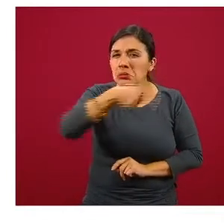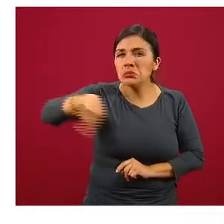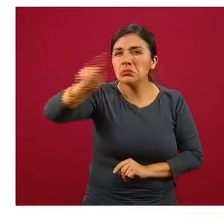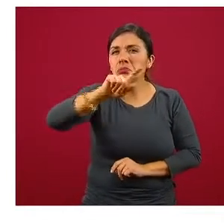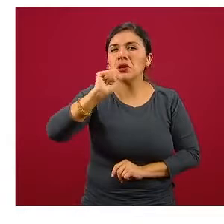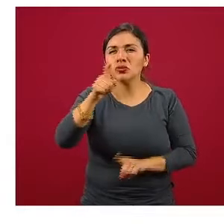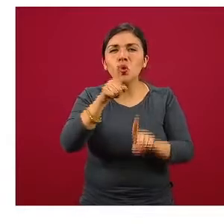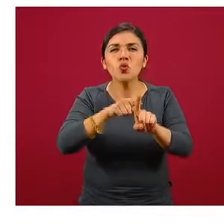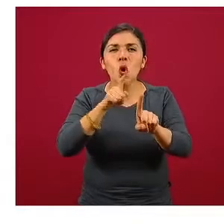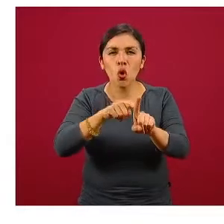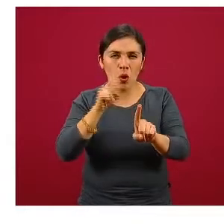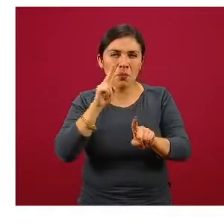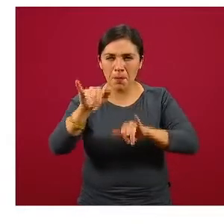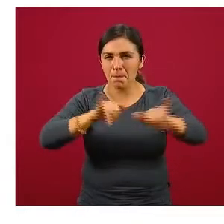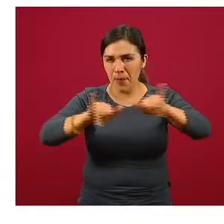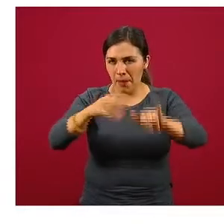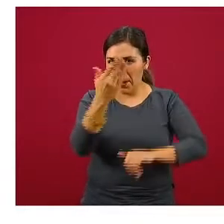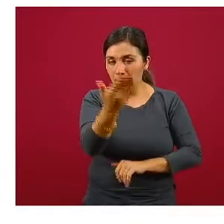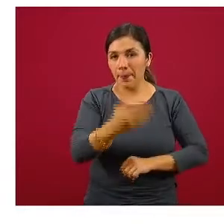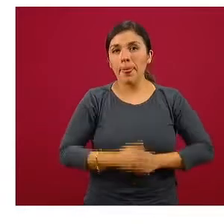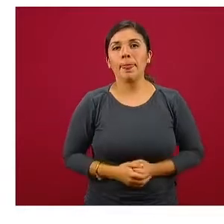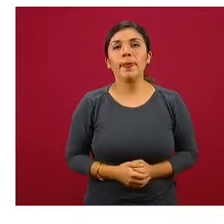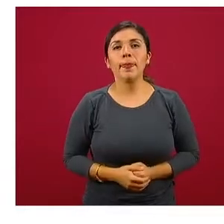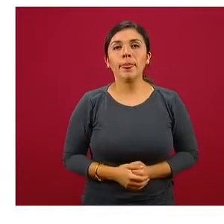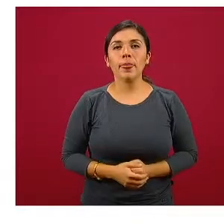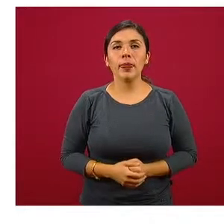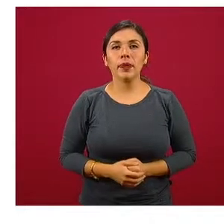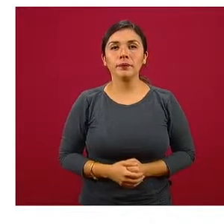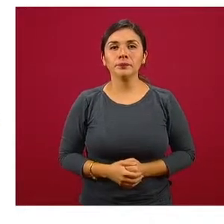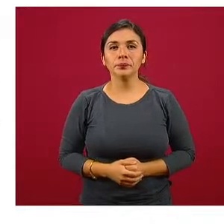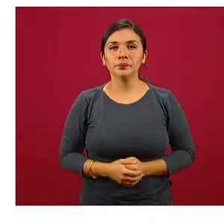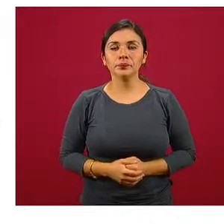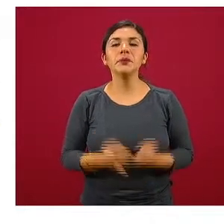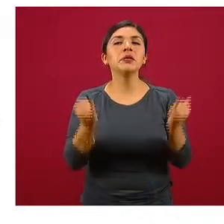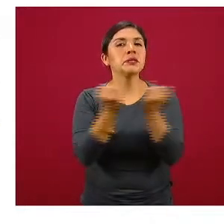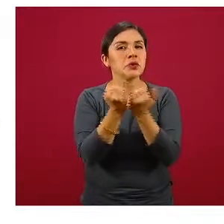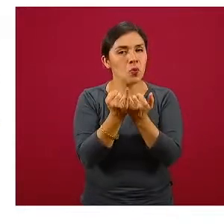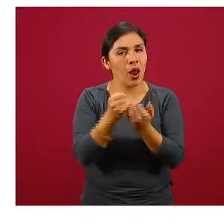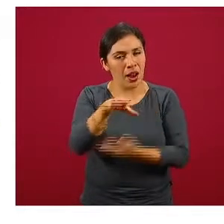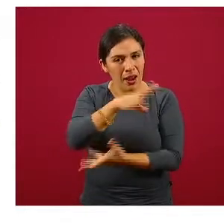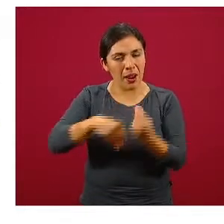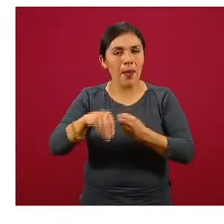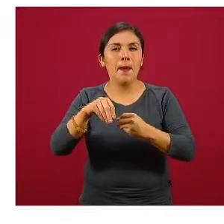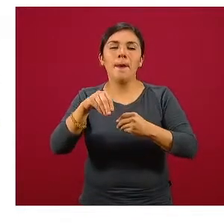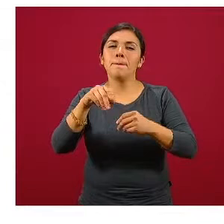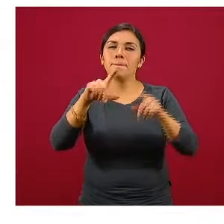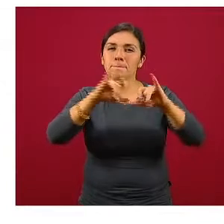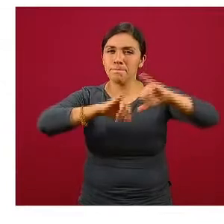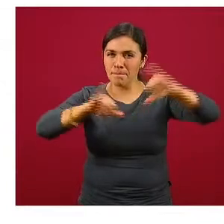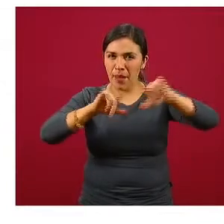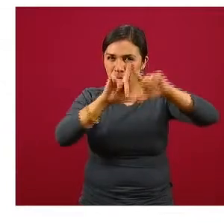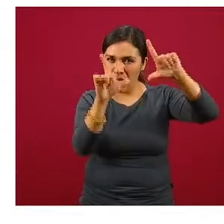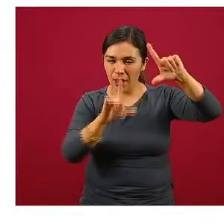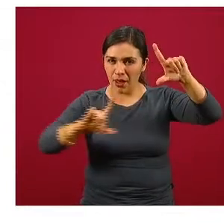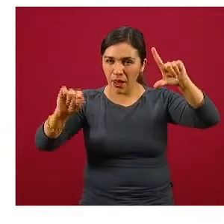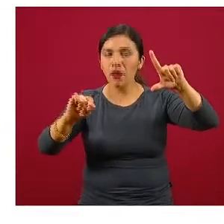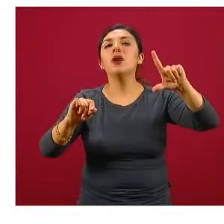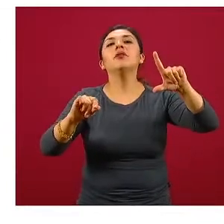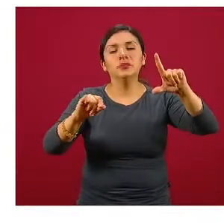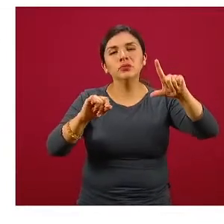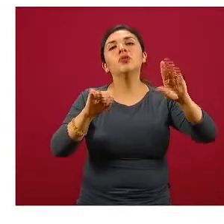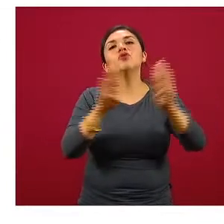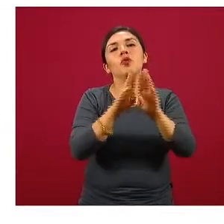también en los colores en el mapa. En la siguiente diapositiva, similar a la anterior, es la distribución en